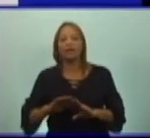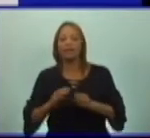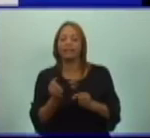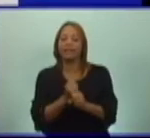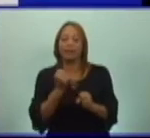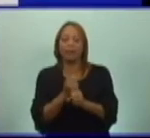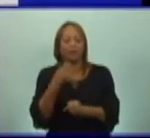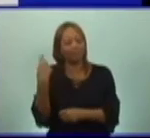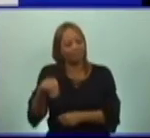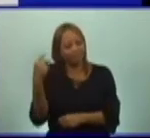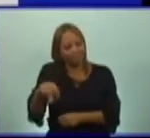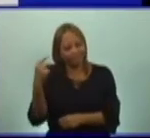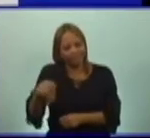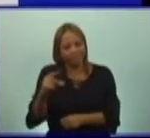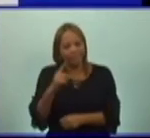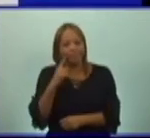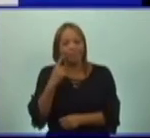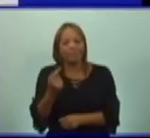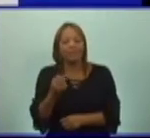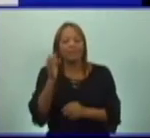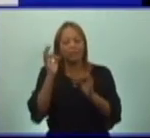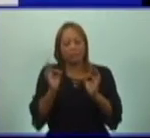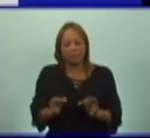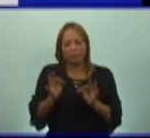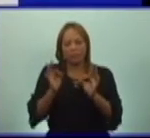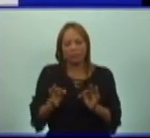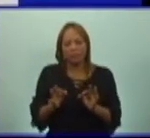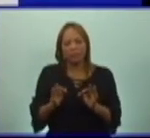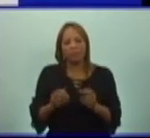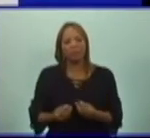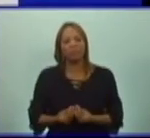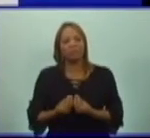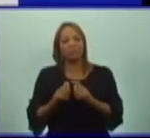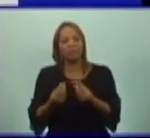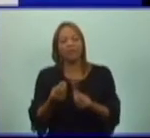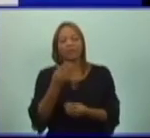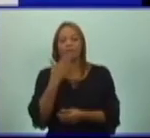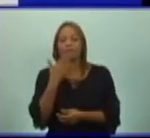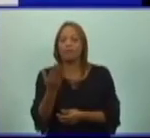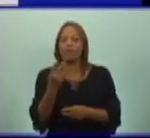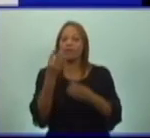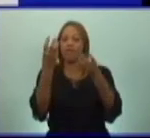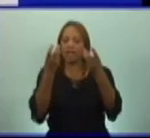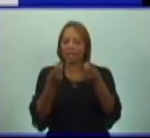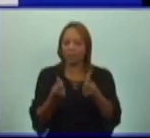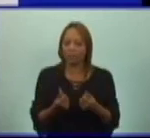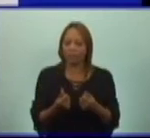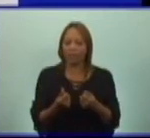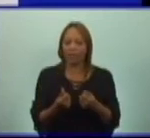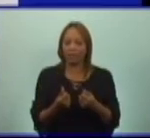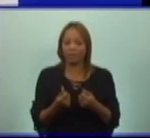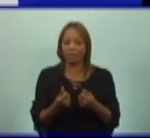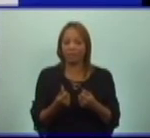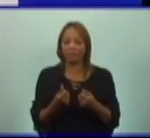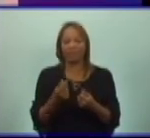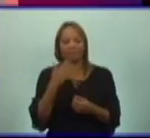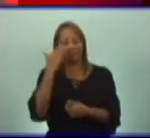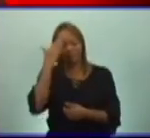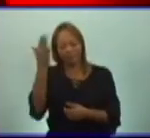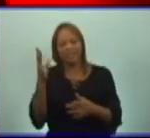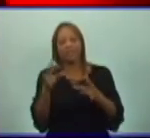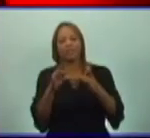trabajo práctico. Y de seguro obtendrán buenos resultados. Éxitos